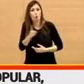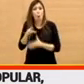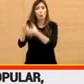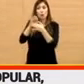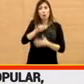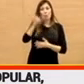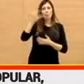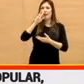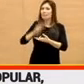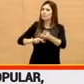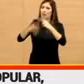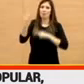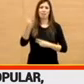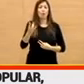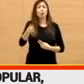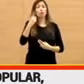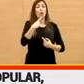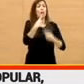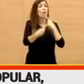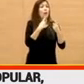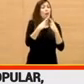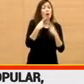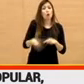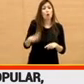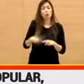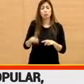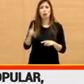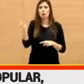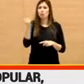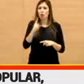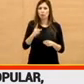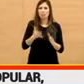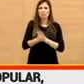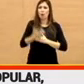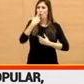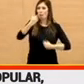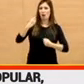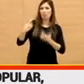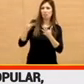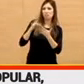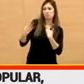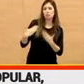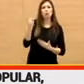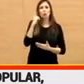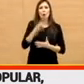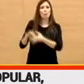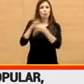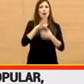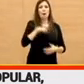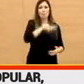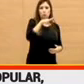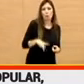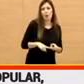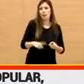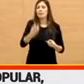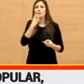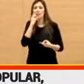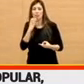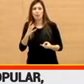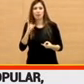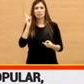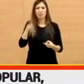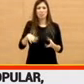retóricas y con actos, con correlación de fuerzas, estableciendo alianzas con Portugal, con Grecia, denunciando tratados infames de